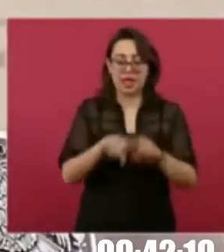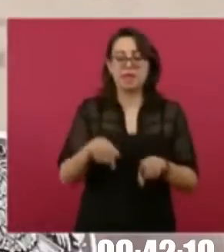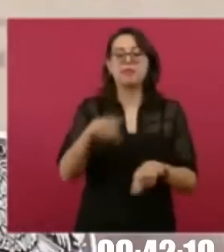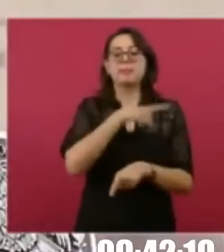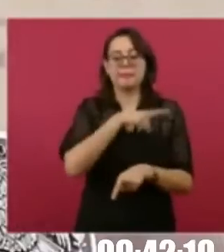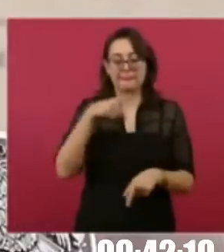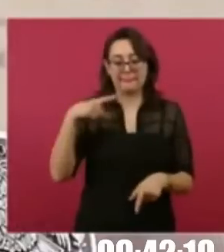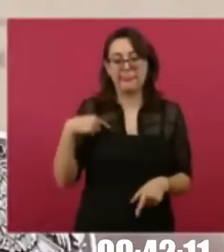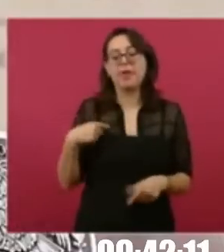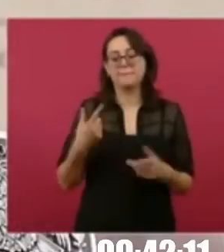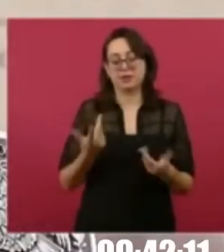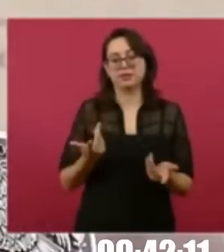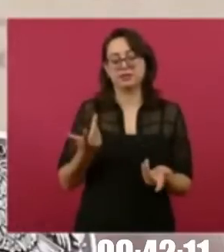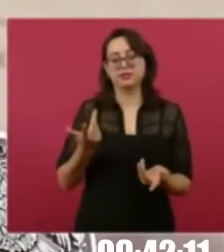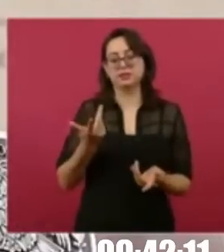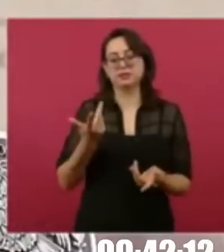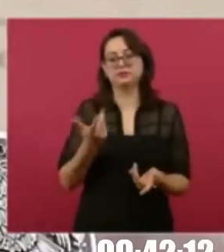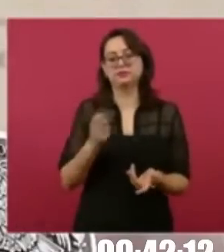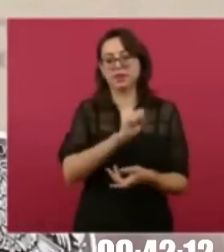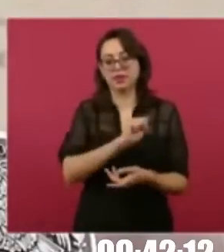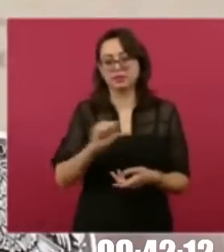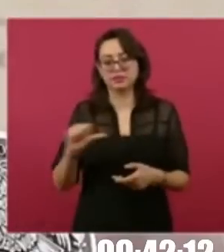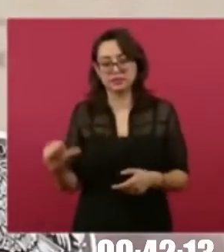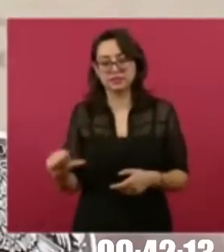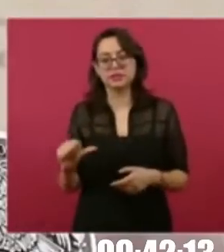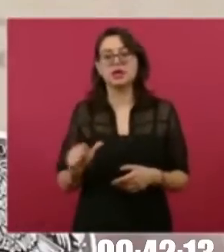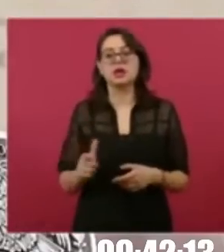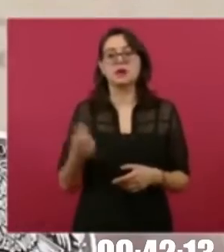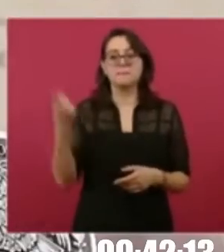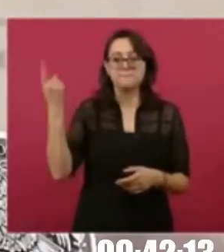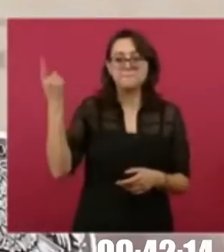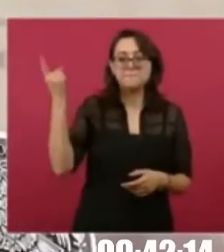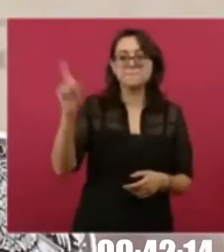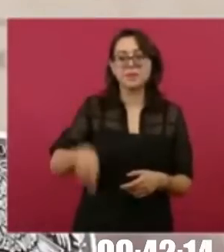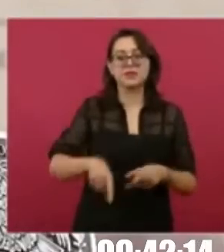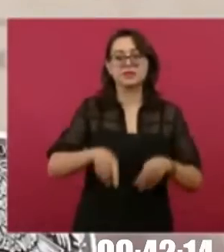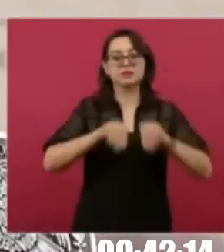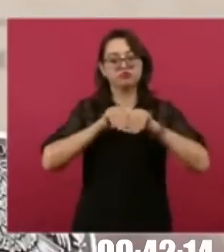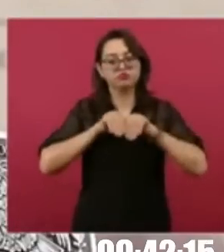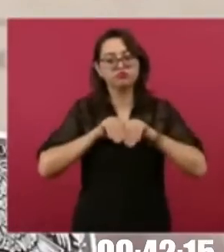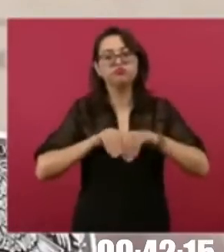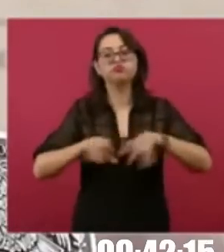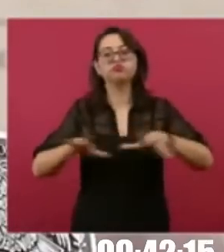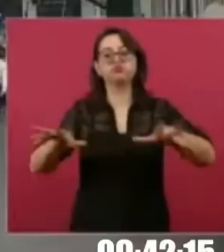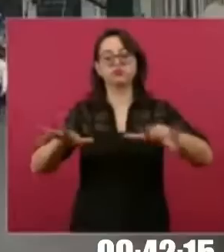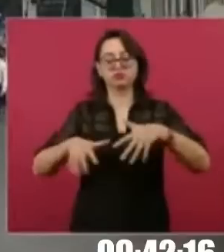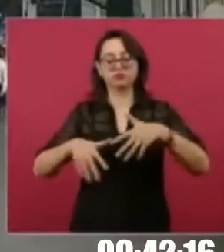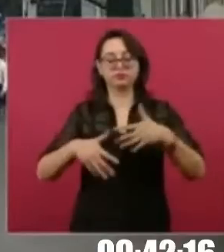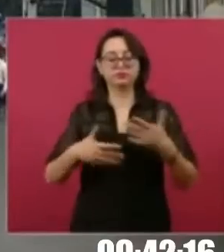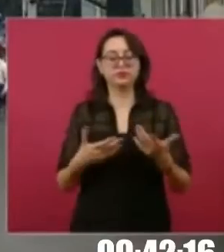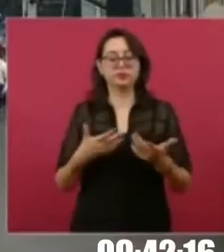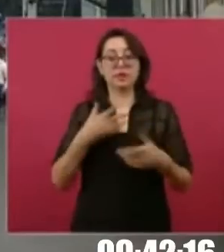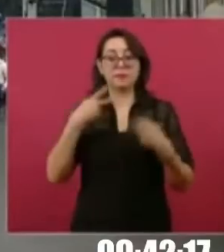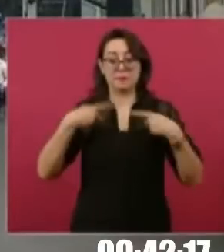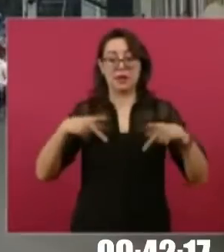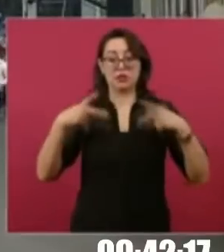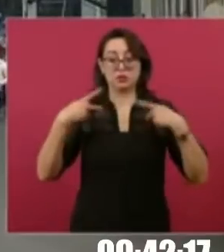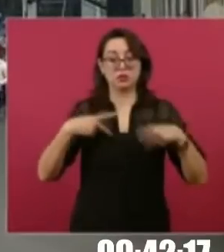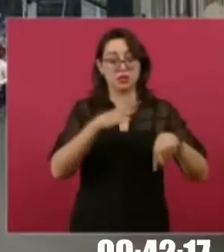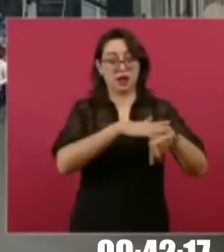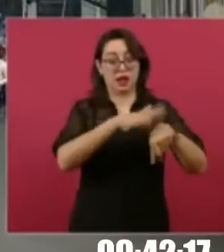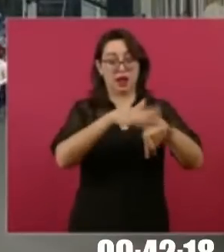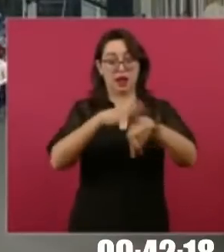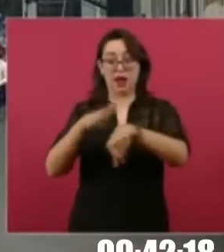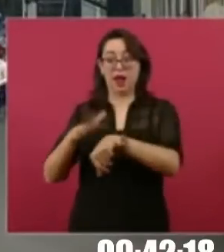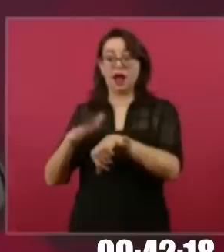implementando ahora en la secretaría de salud se va a mandar no solo la promoción la advertencia de